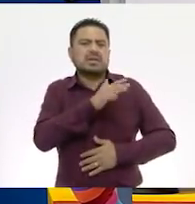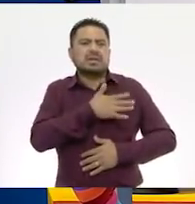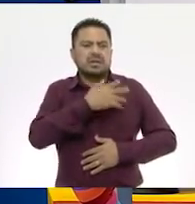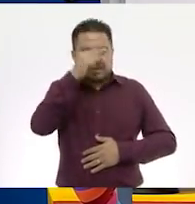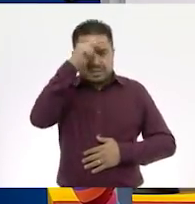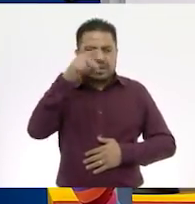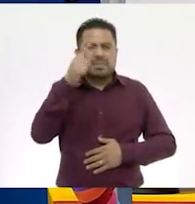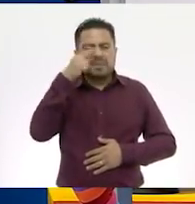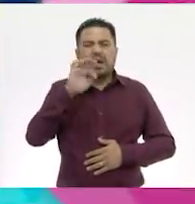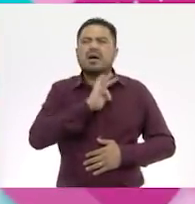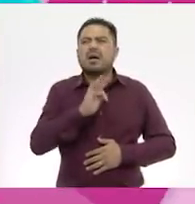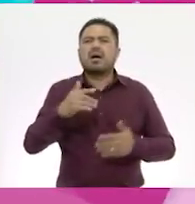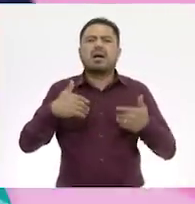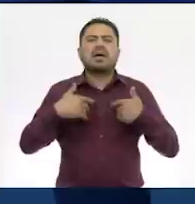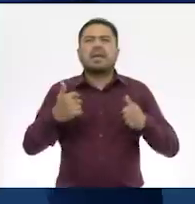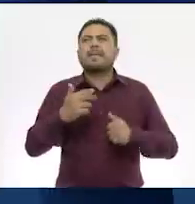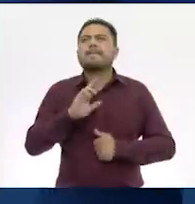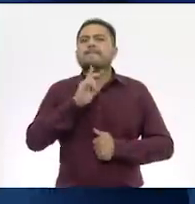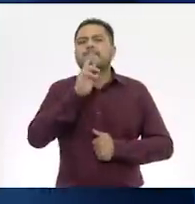México para entenderlo mejor.